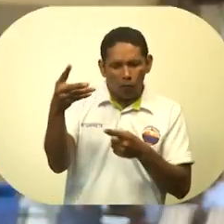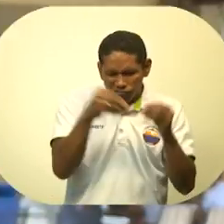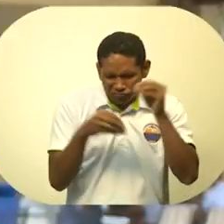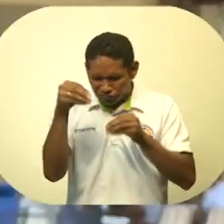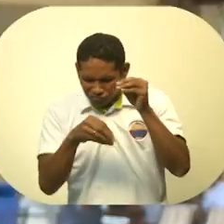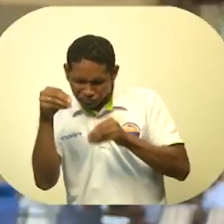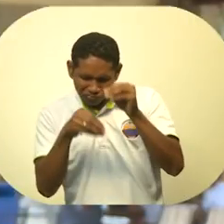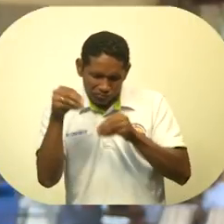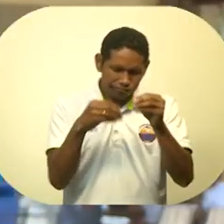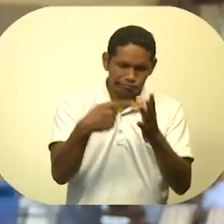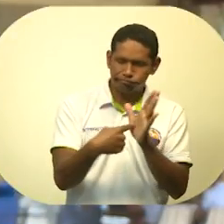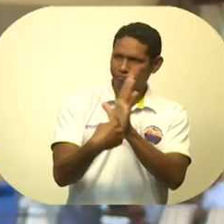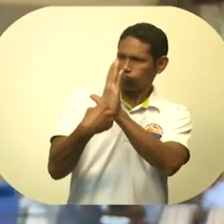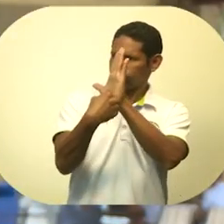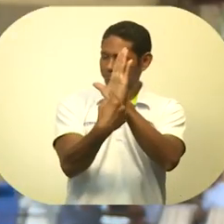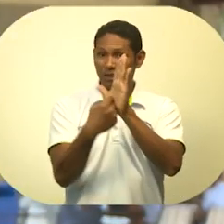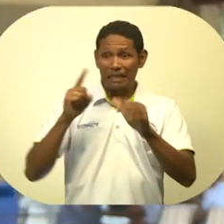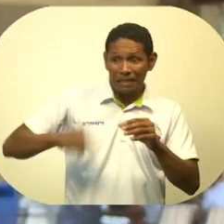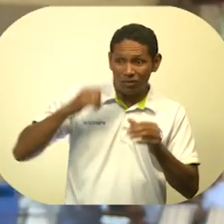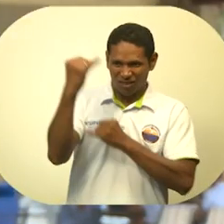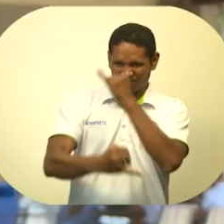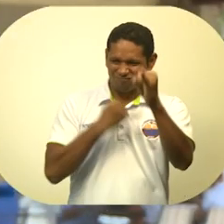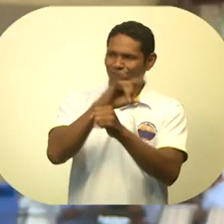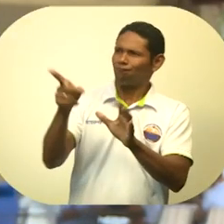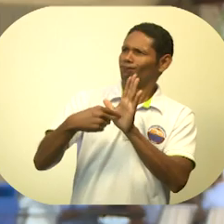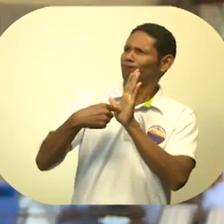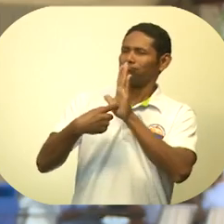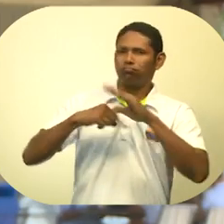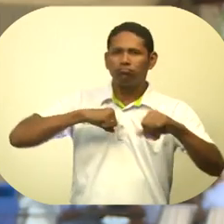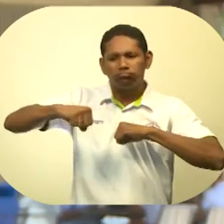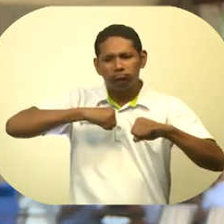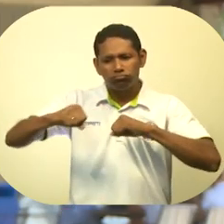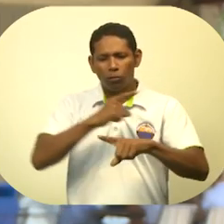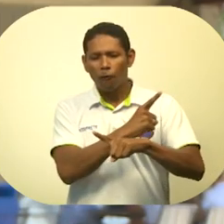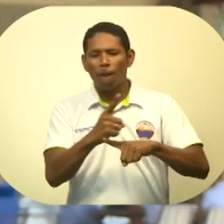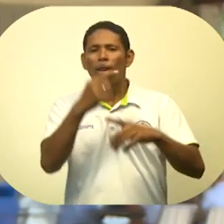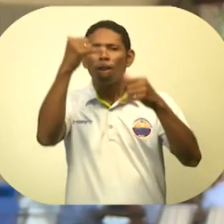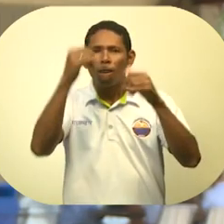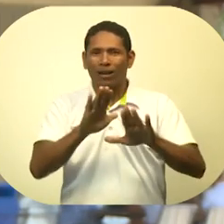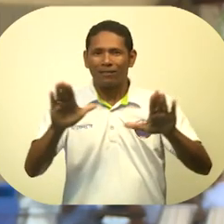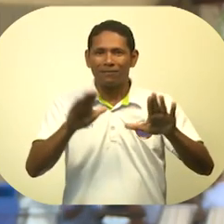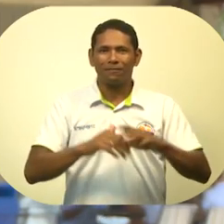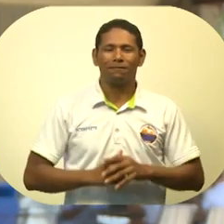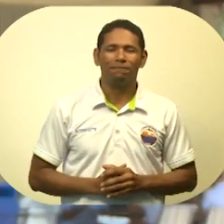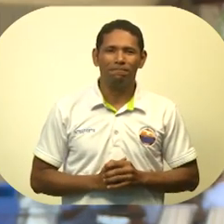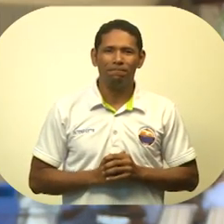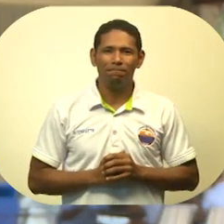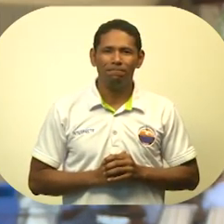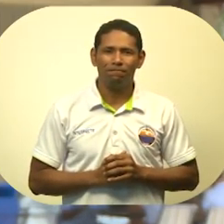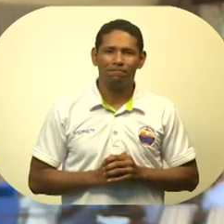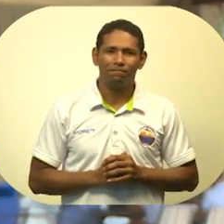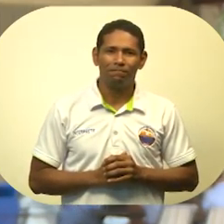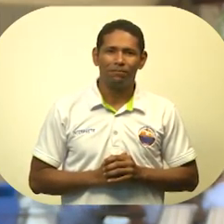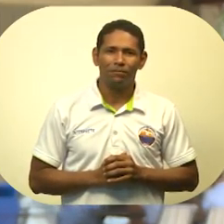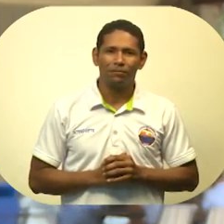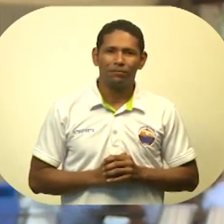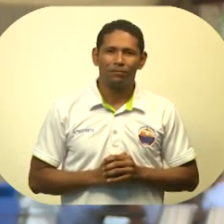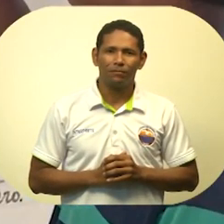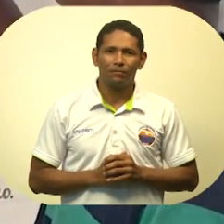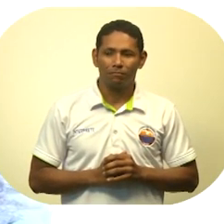Con el diseño de 4 importantes productos, la Escuela Internacional de Realismo Mágico culminó actividades en esta casa de estudios